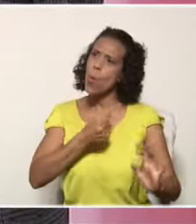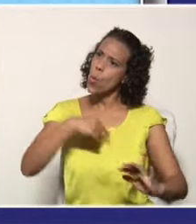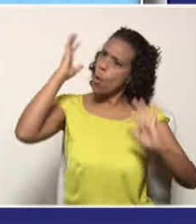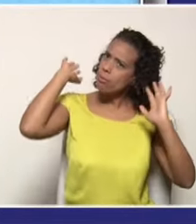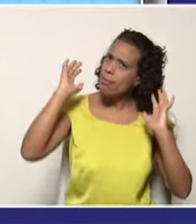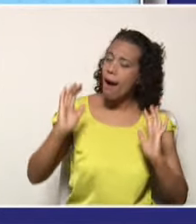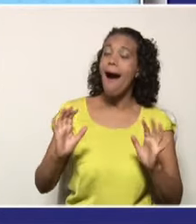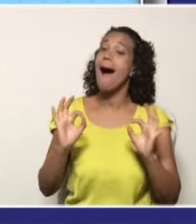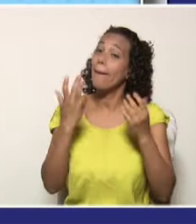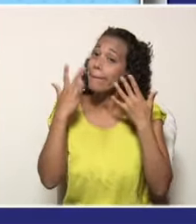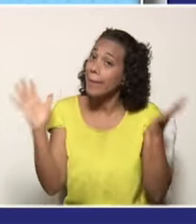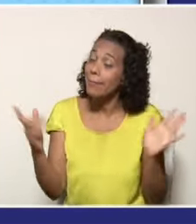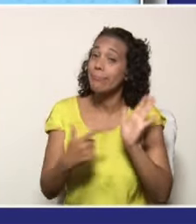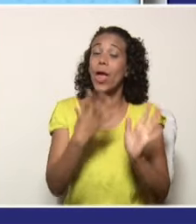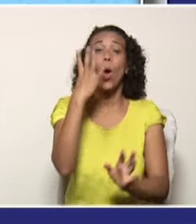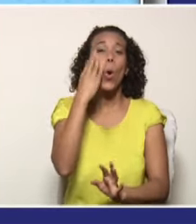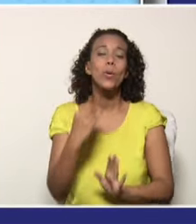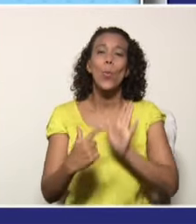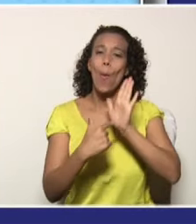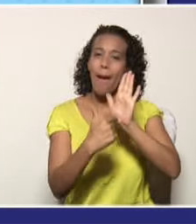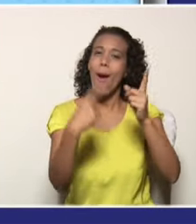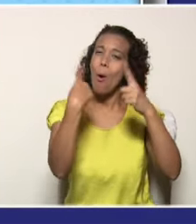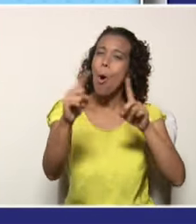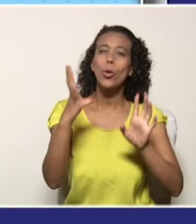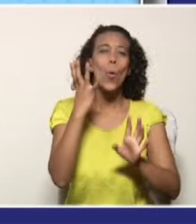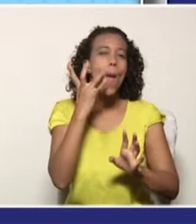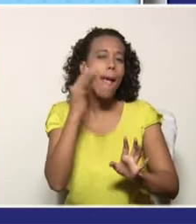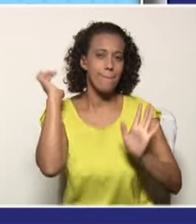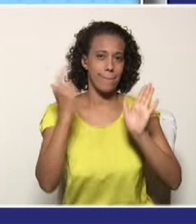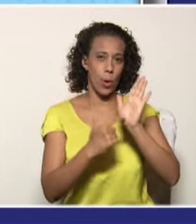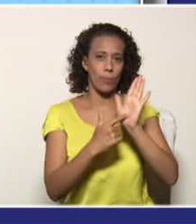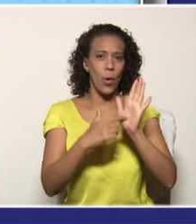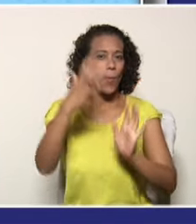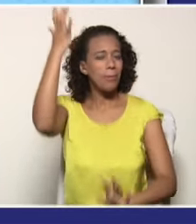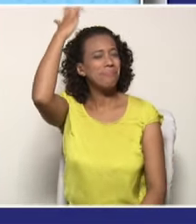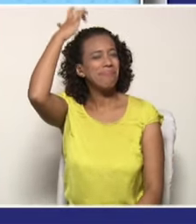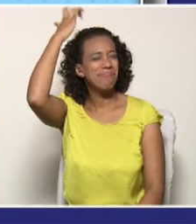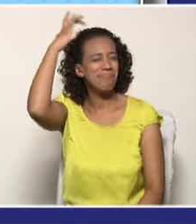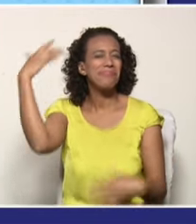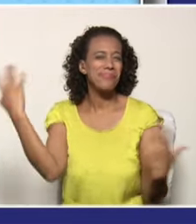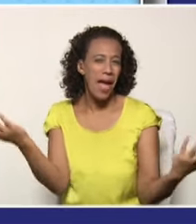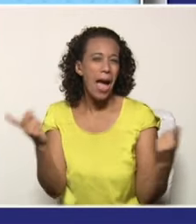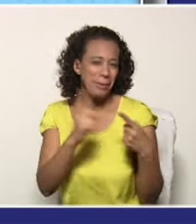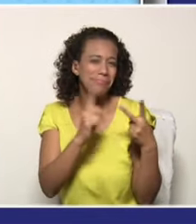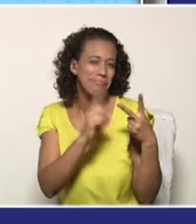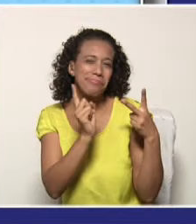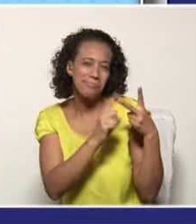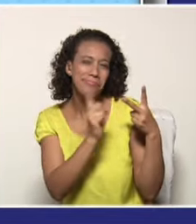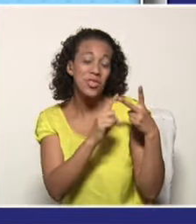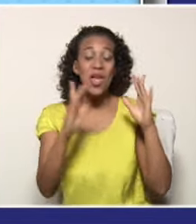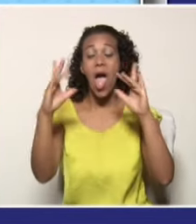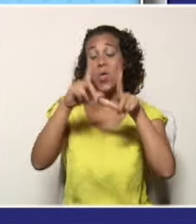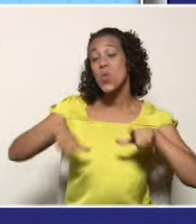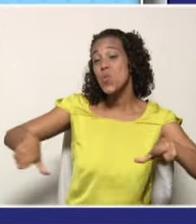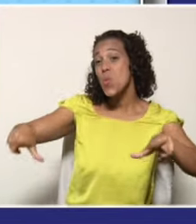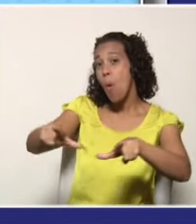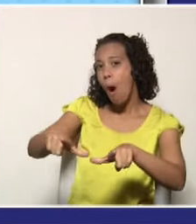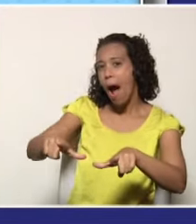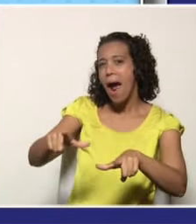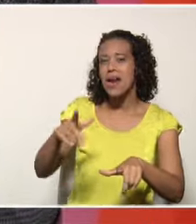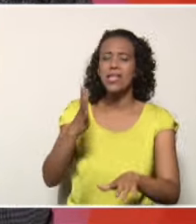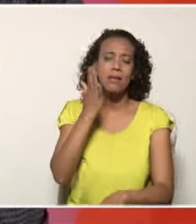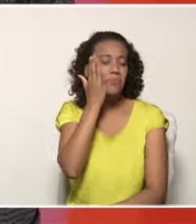haciendo. Continuemos entonces con la ironía. Tú estás en tu cuarto, pero lo dejaste